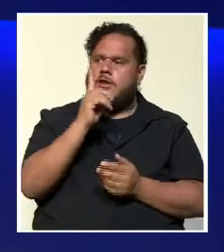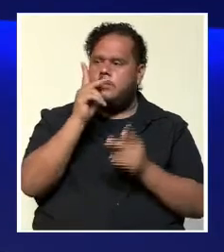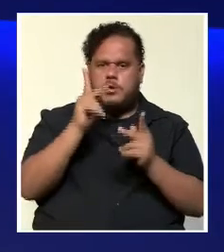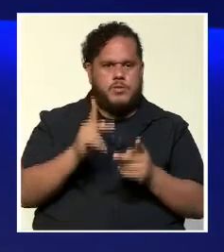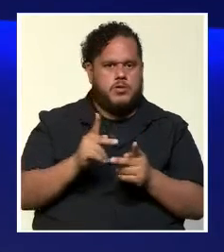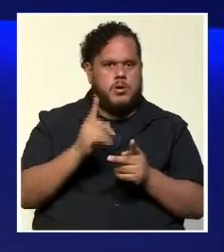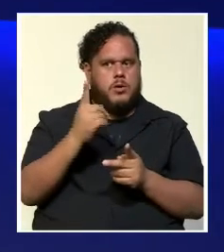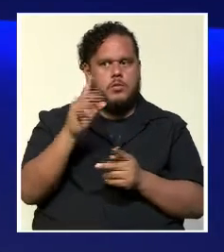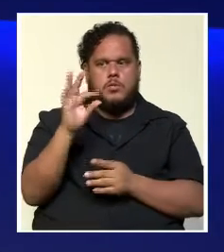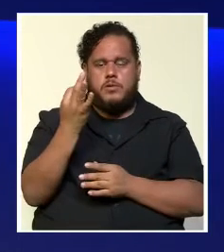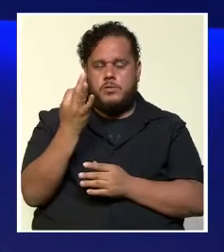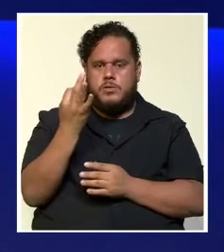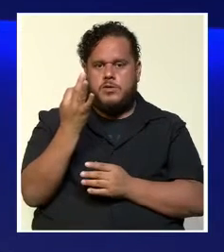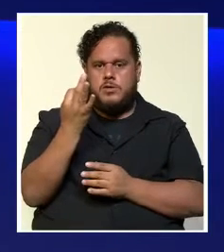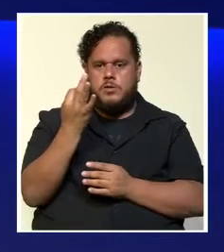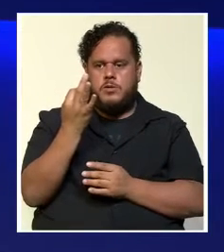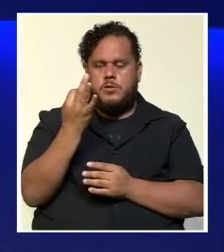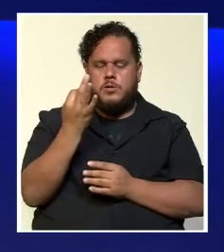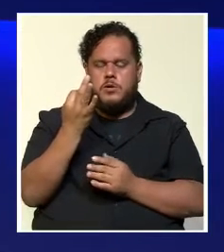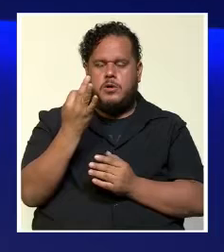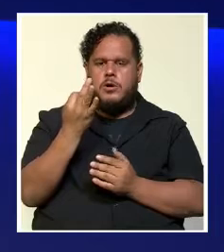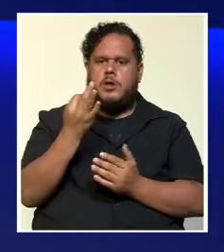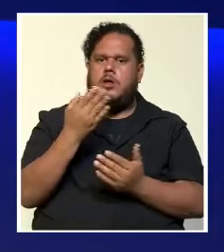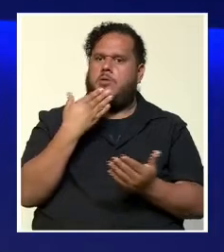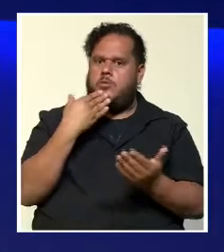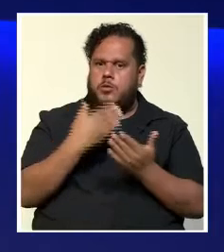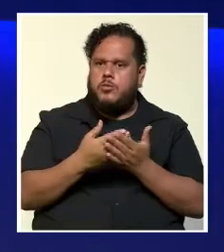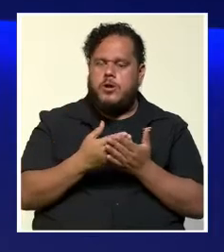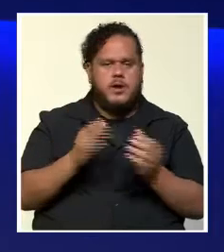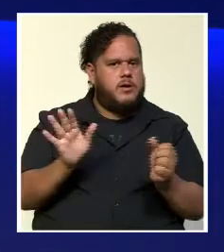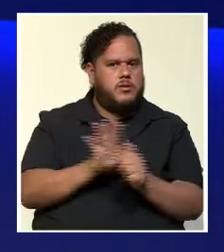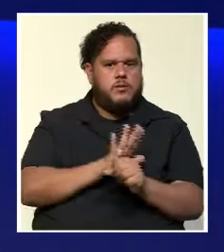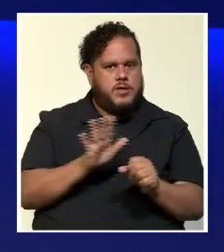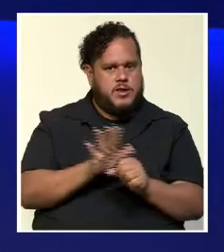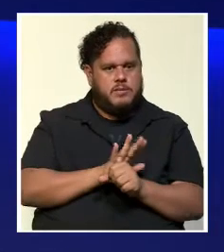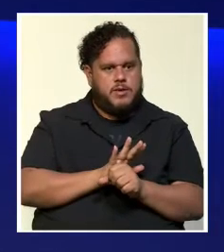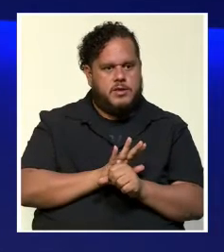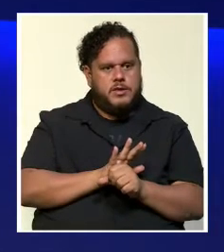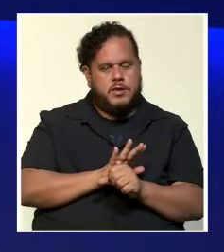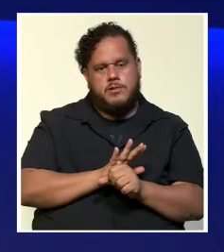una formación fascinante, completamente